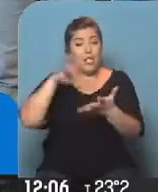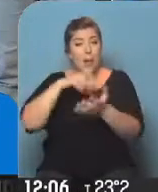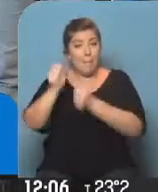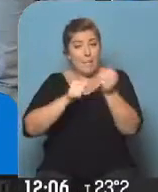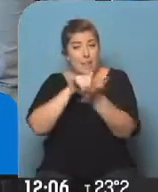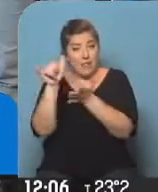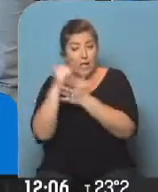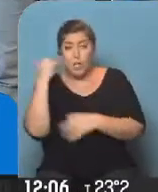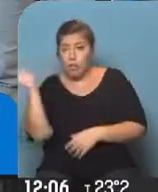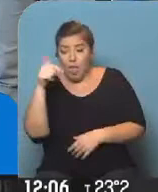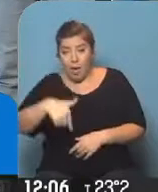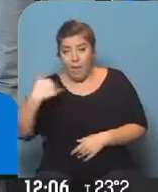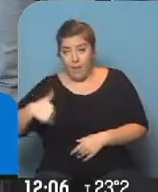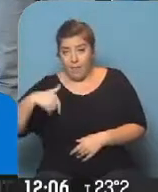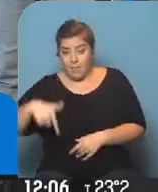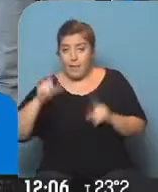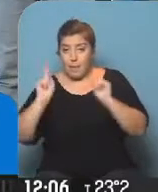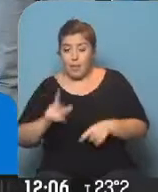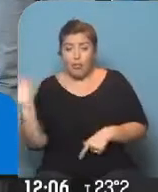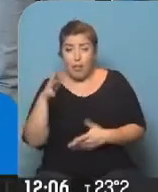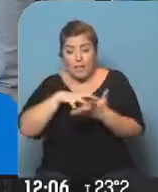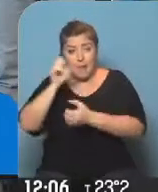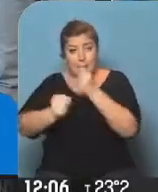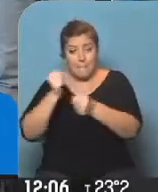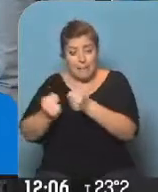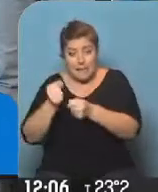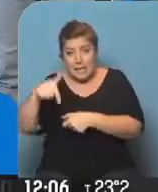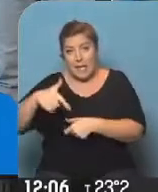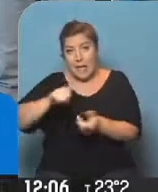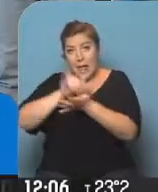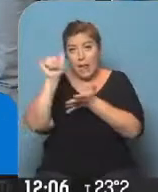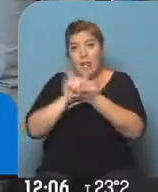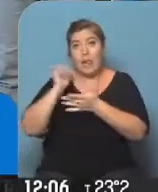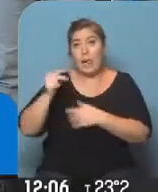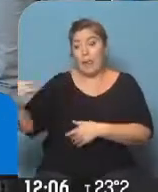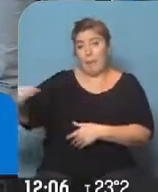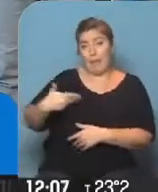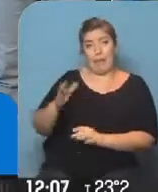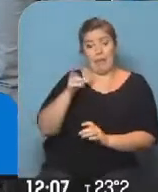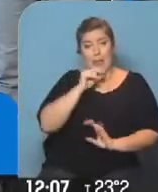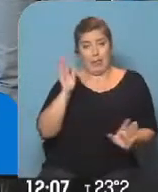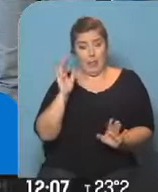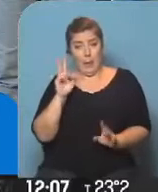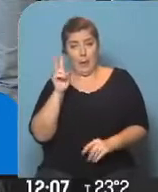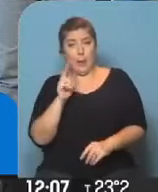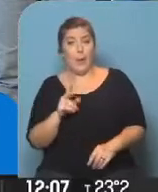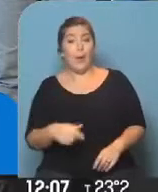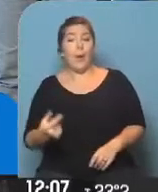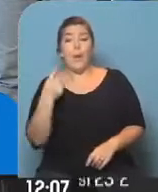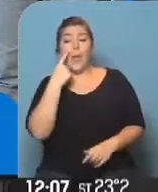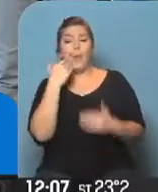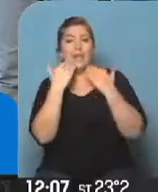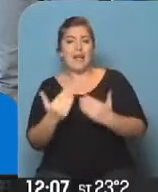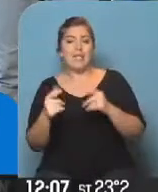las que operan acá, todas las que están operando hoy acá, no nos piden que le demos nada. Ellos viven con los pasajes que alguno de ustedes les saca